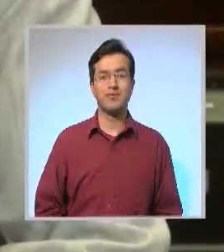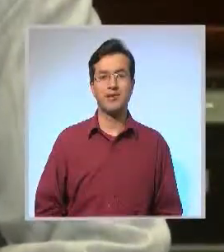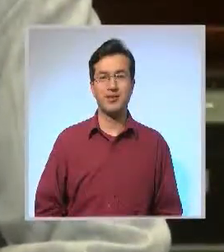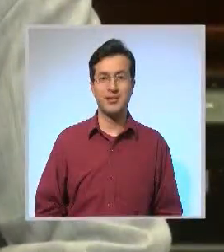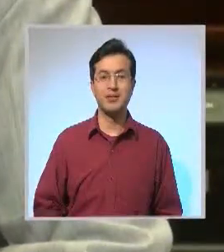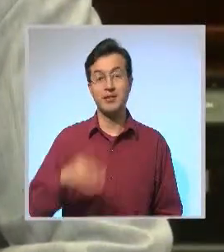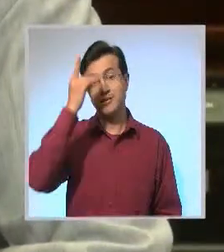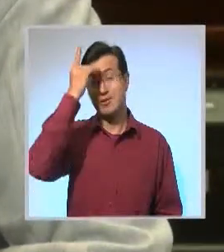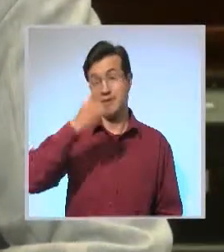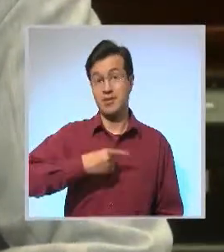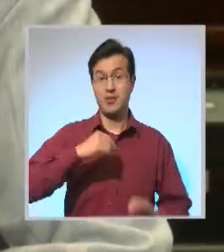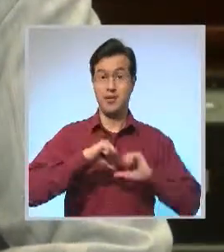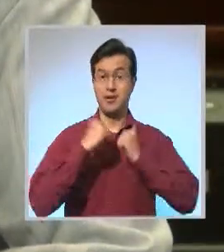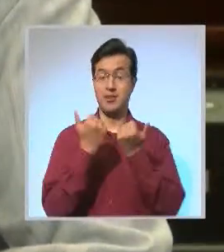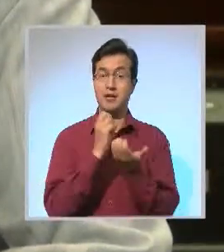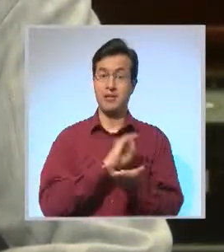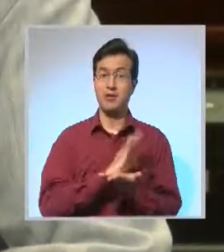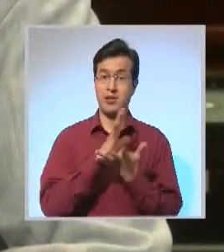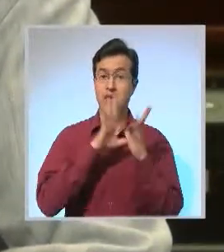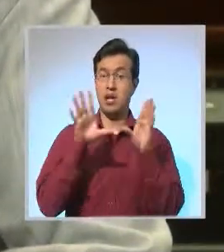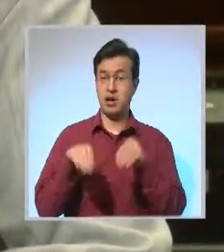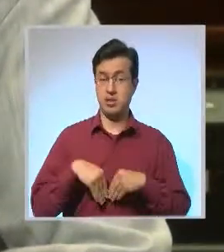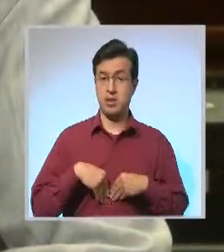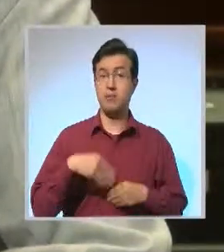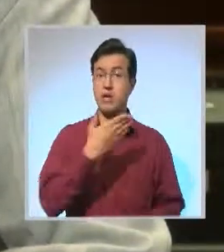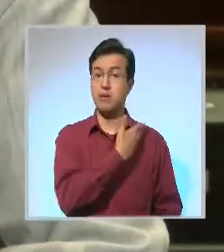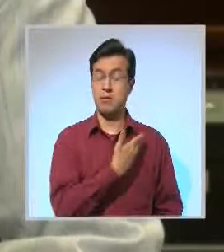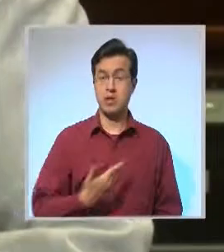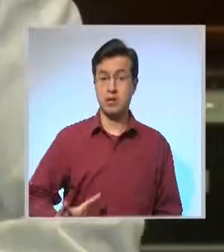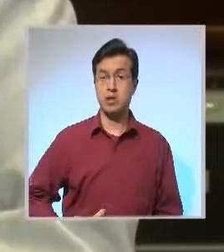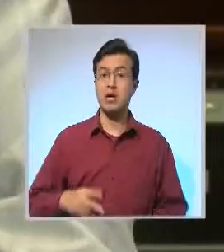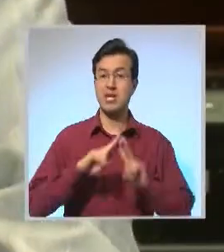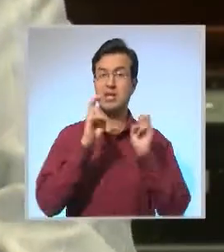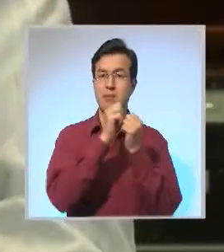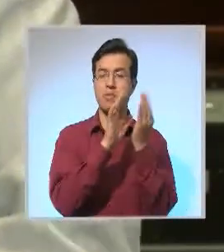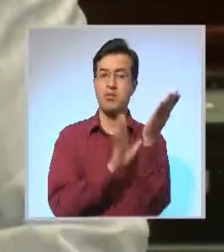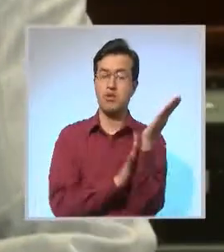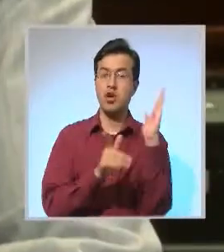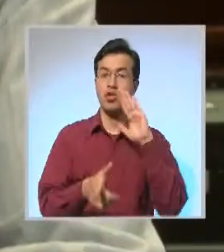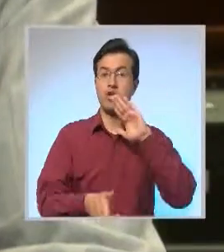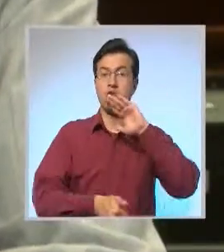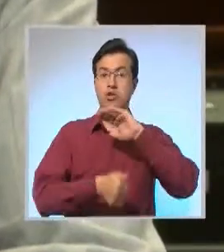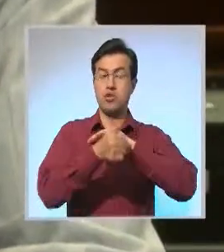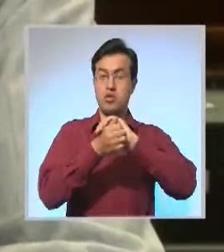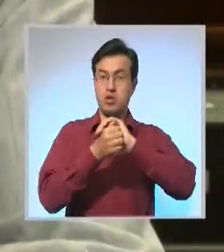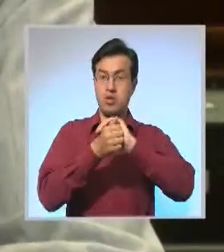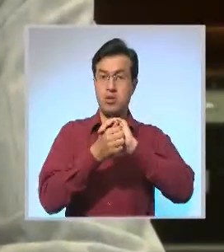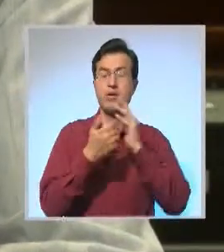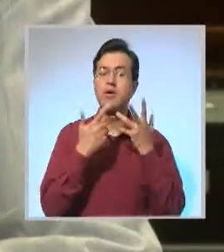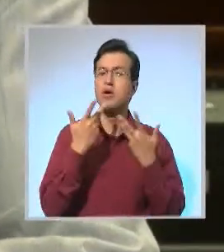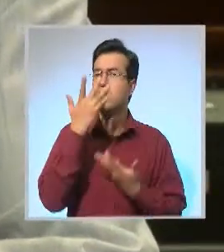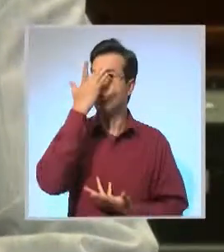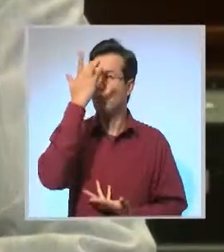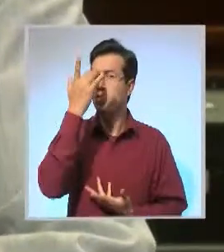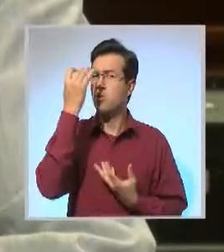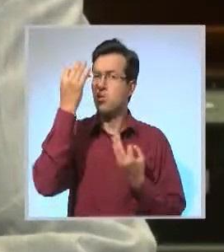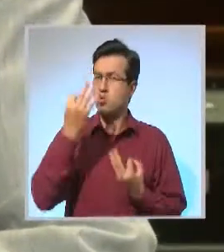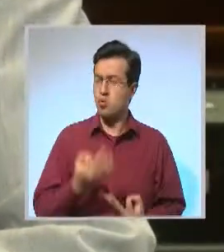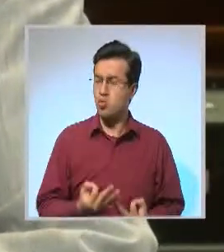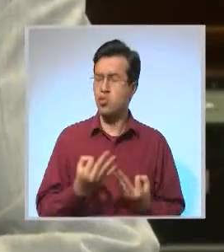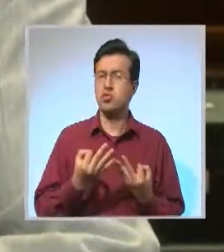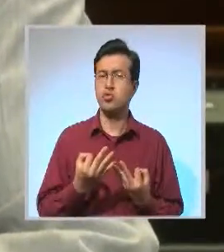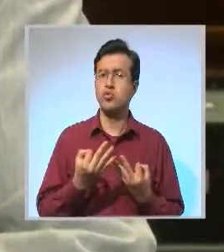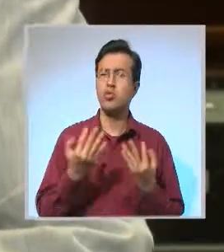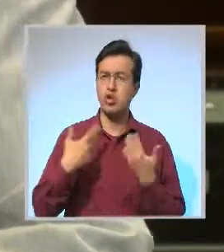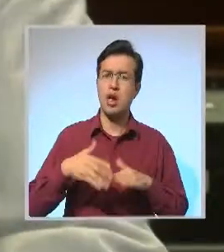la decisión de la asamblea nacional de allanarse al veto parcial del ejecutivo al proyecto de ley de régimen especial de galápagos es el punto culminante de